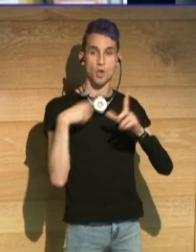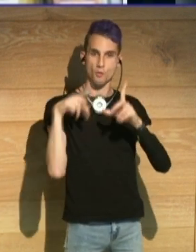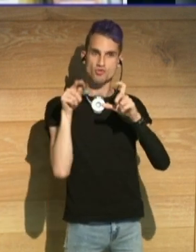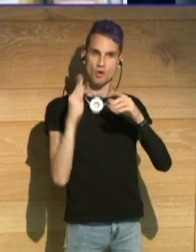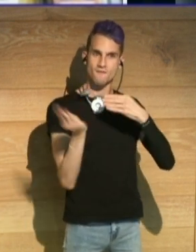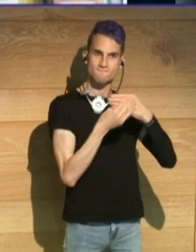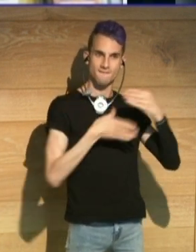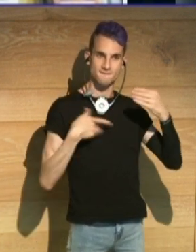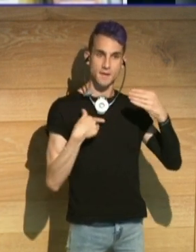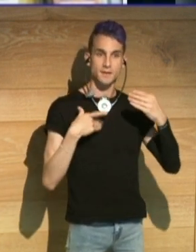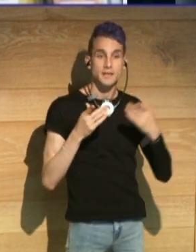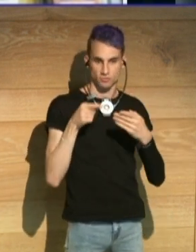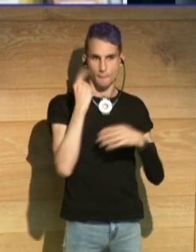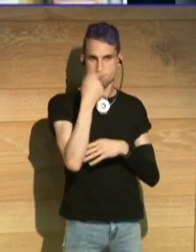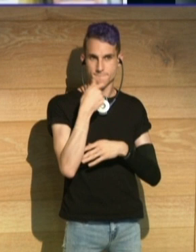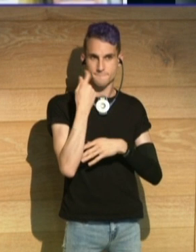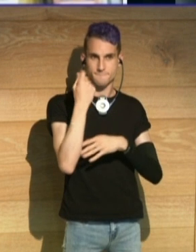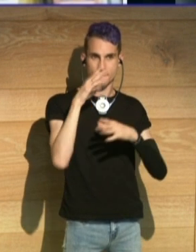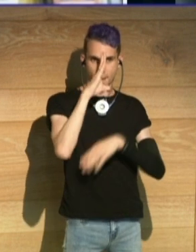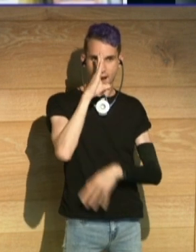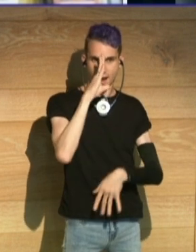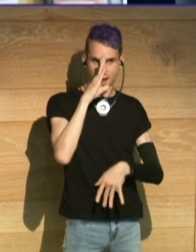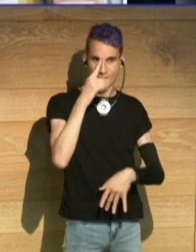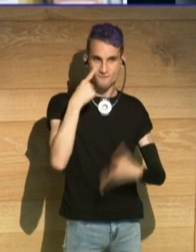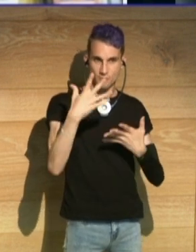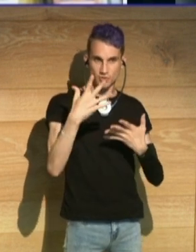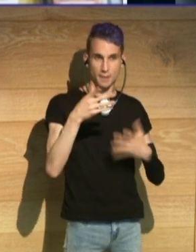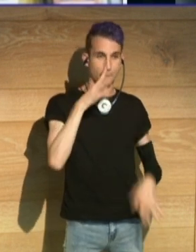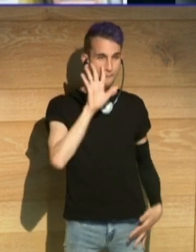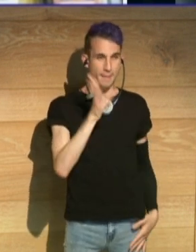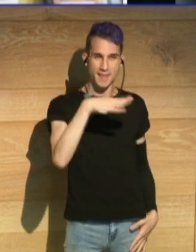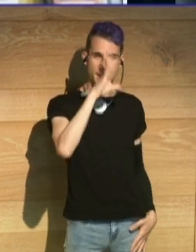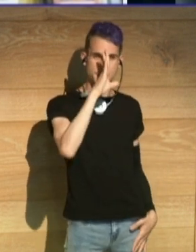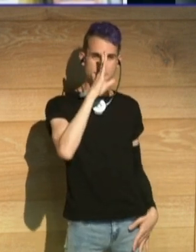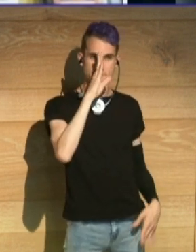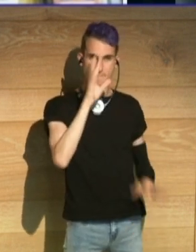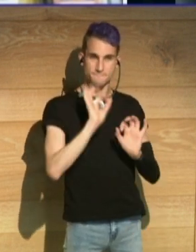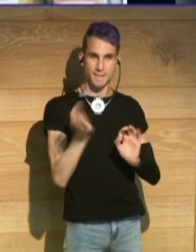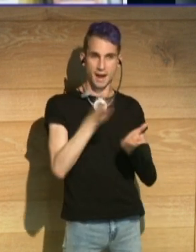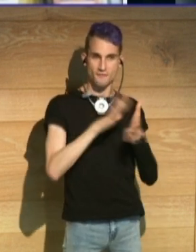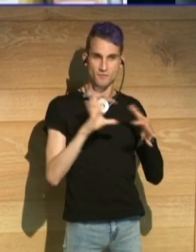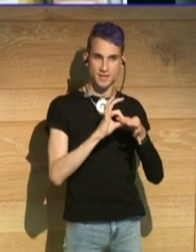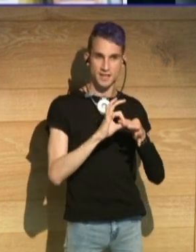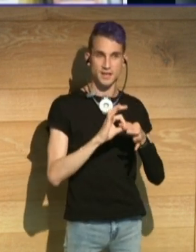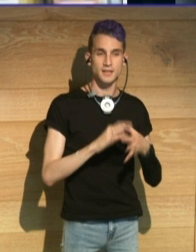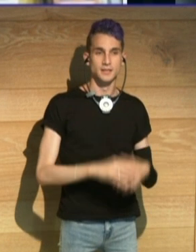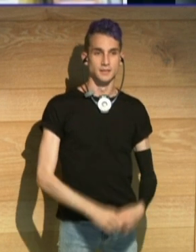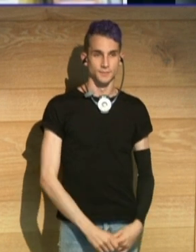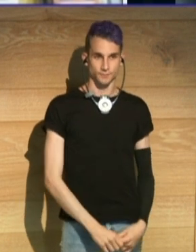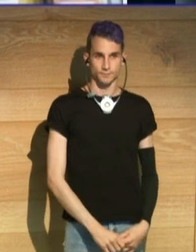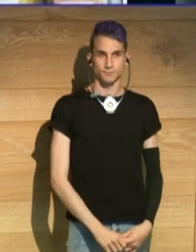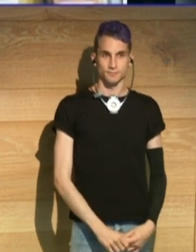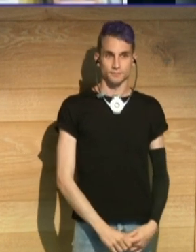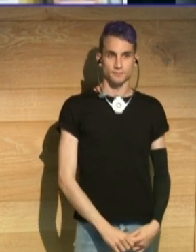muy conocida que parece casi una máscara funeraria. Que es muy potente, es